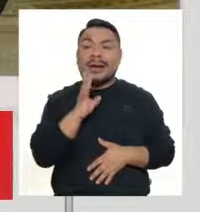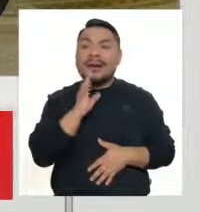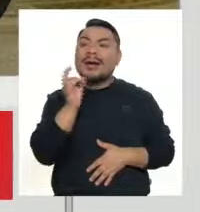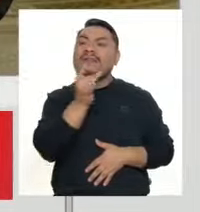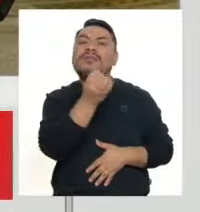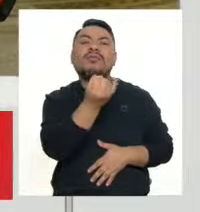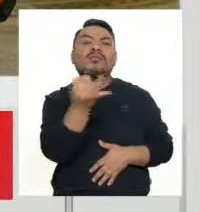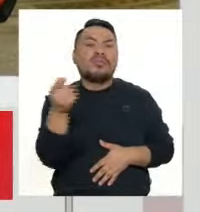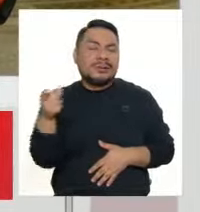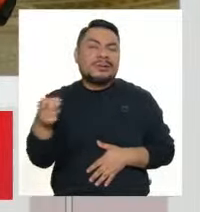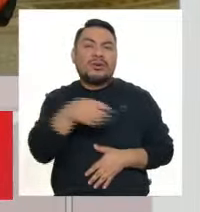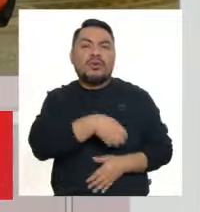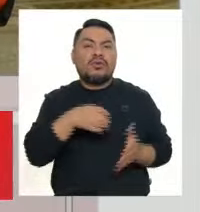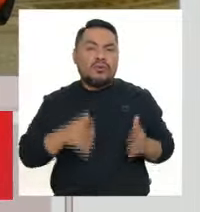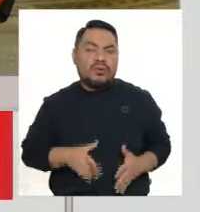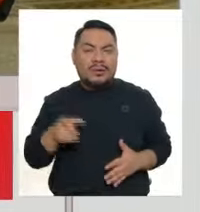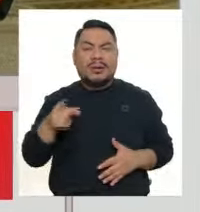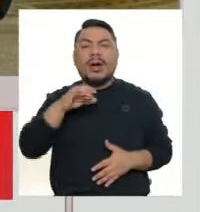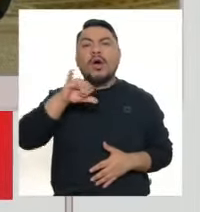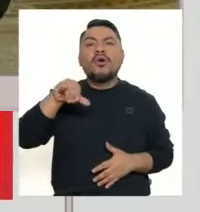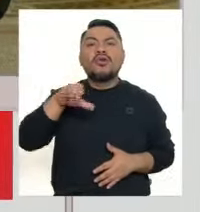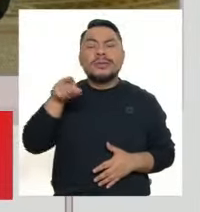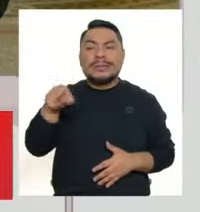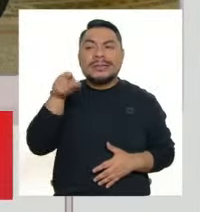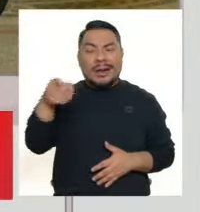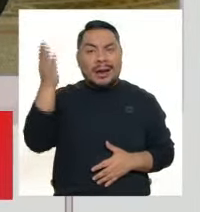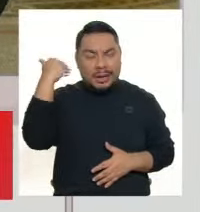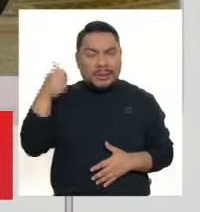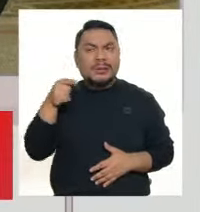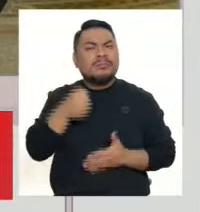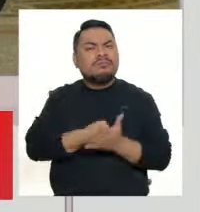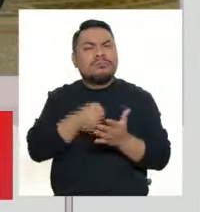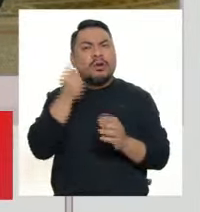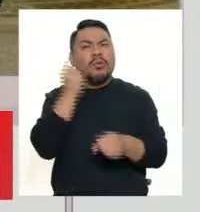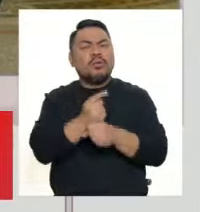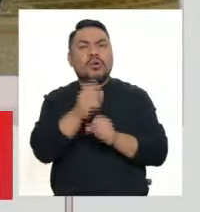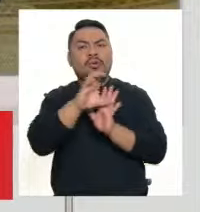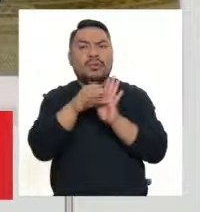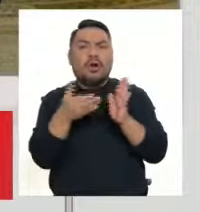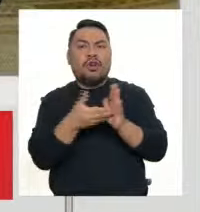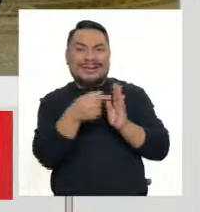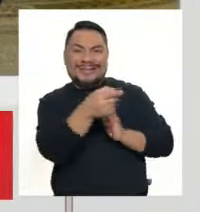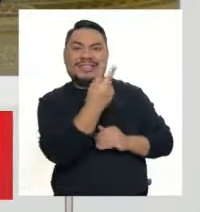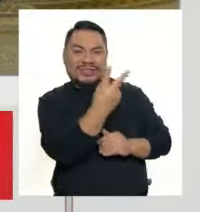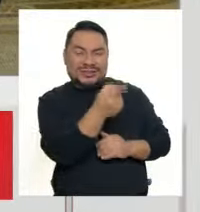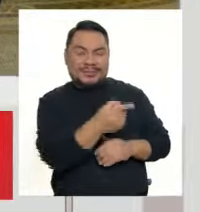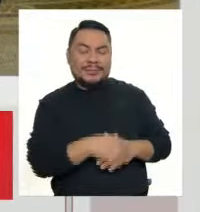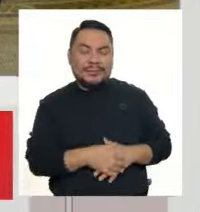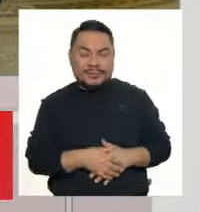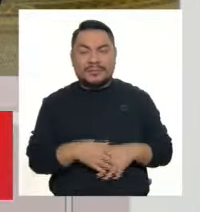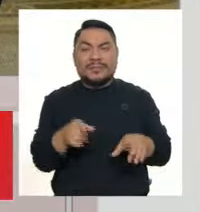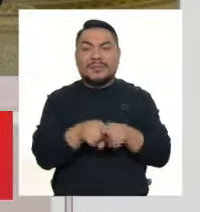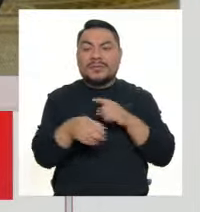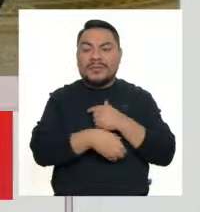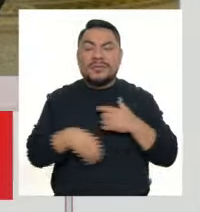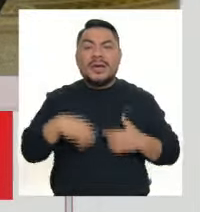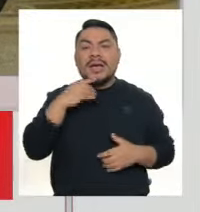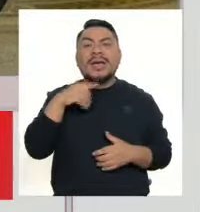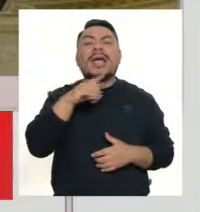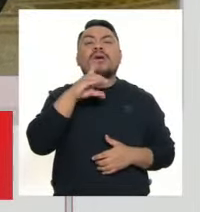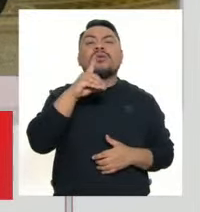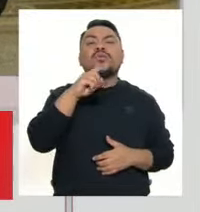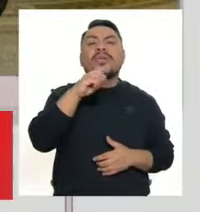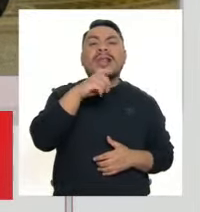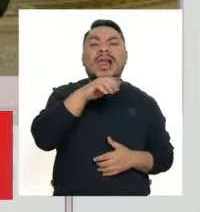los congresistas Jorge Montoya, quien fue uno de los autores de la denuncia constitucional, y también los congresistas Adriana